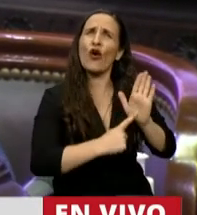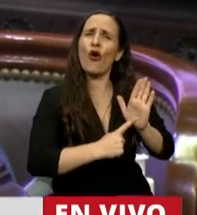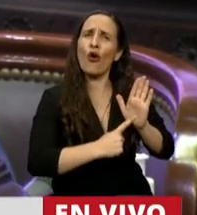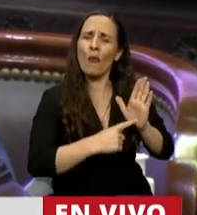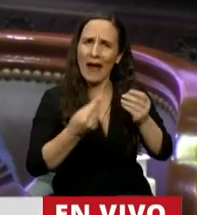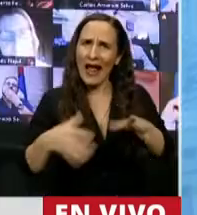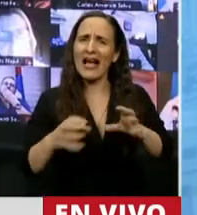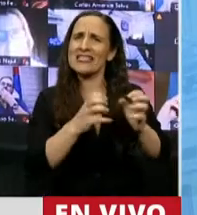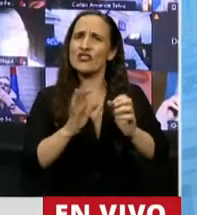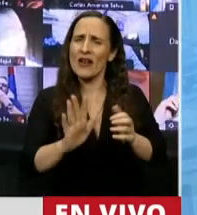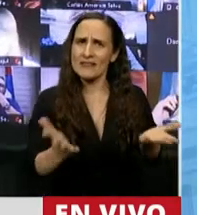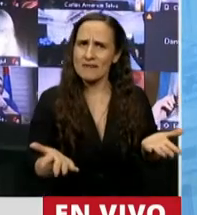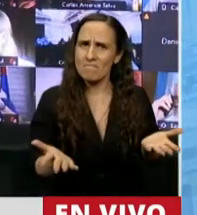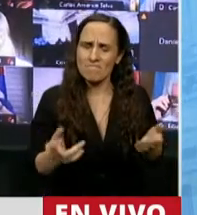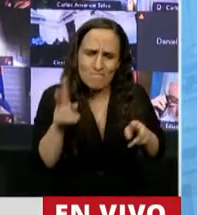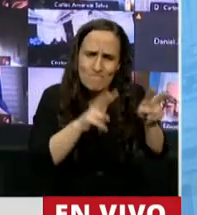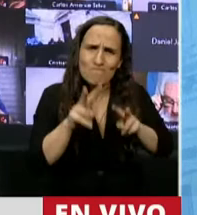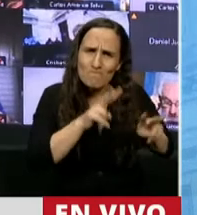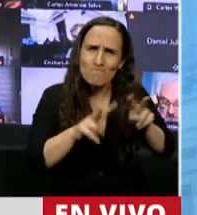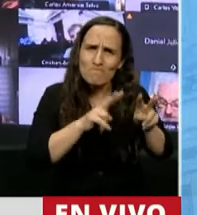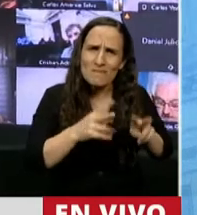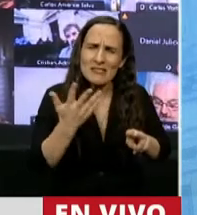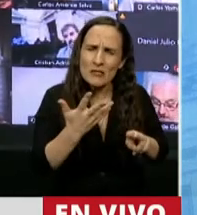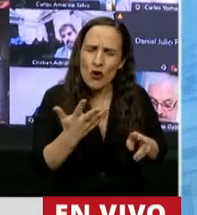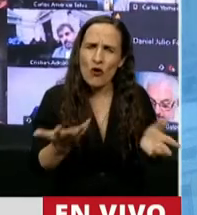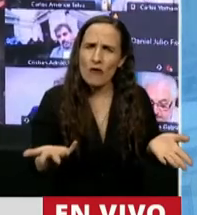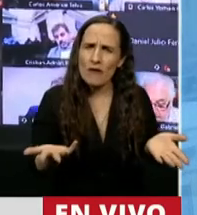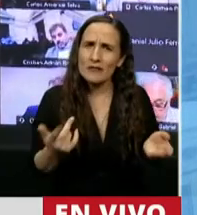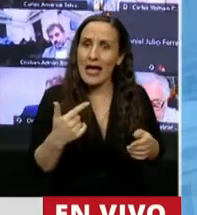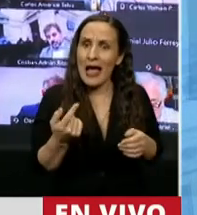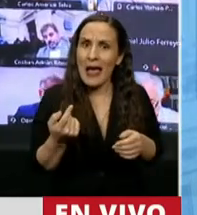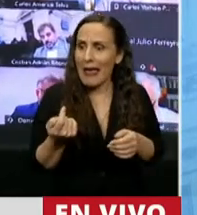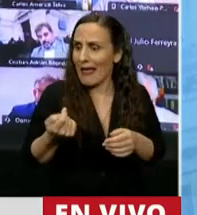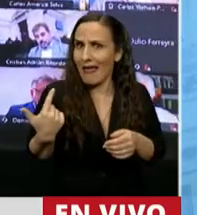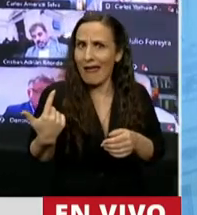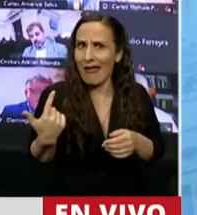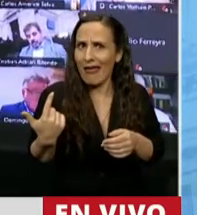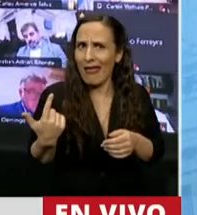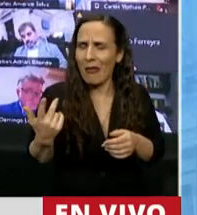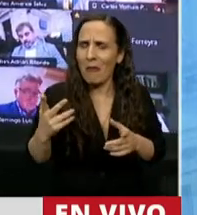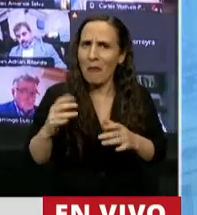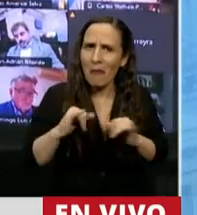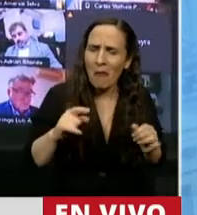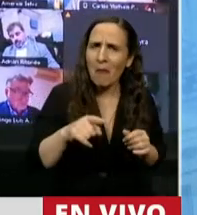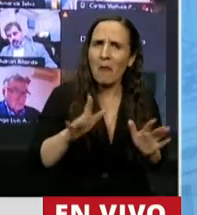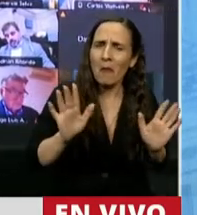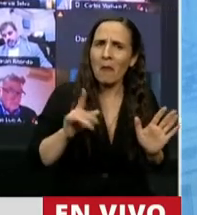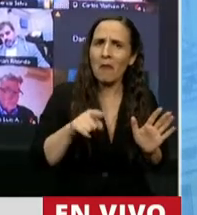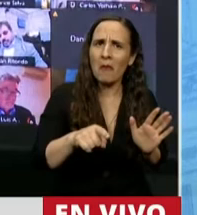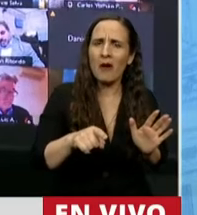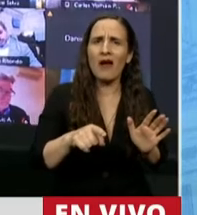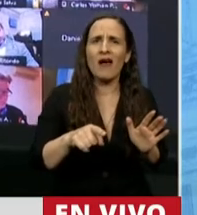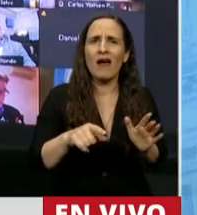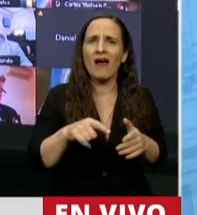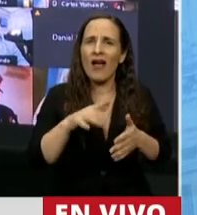sesión. Y hace un instante acabo de recibir información vinculada con que se ha intentado reconstruir esta